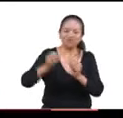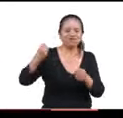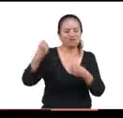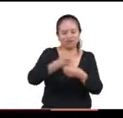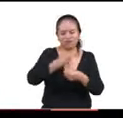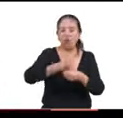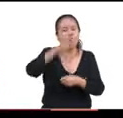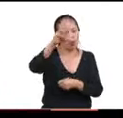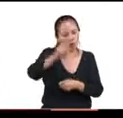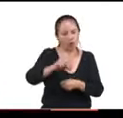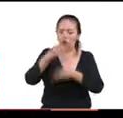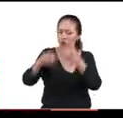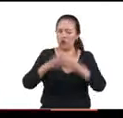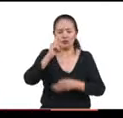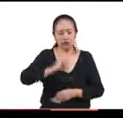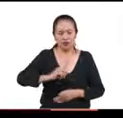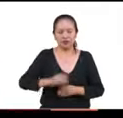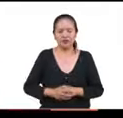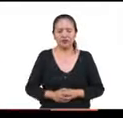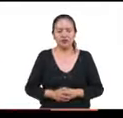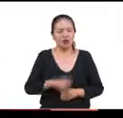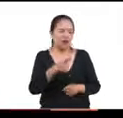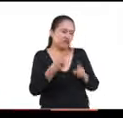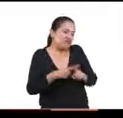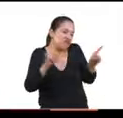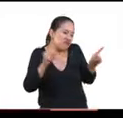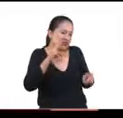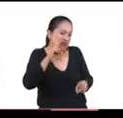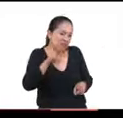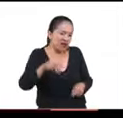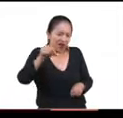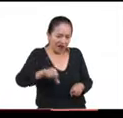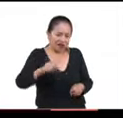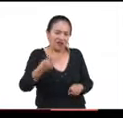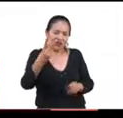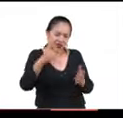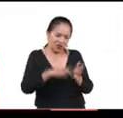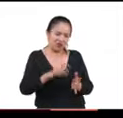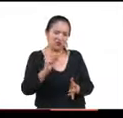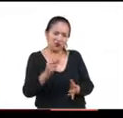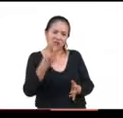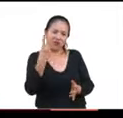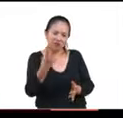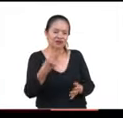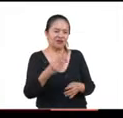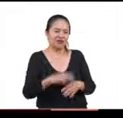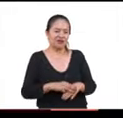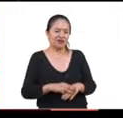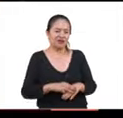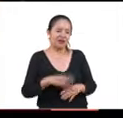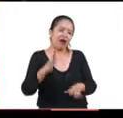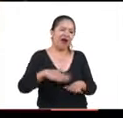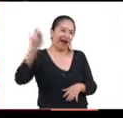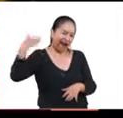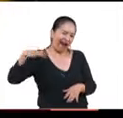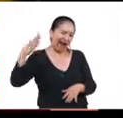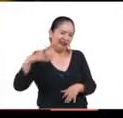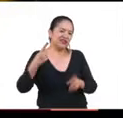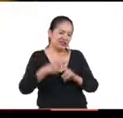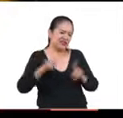mujeres. Algo diferente que viera en esta ocasión, en este 2023, a diferencia de